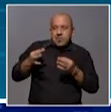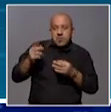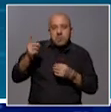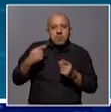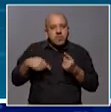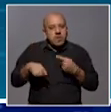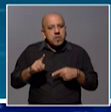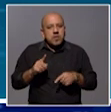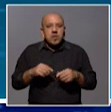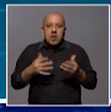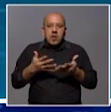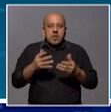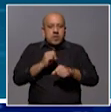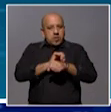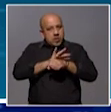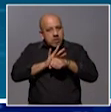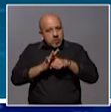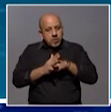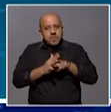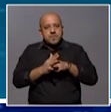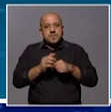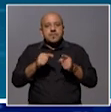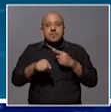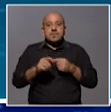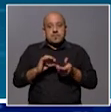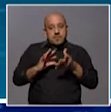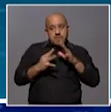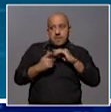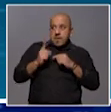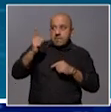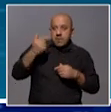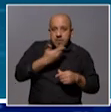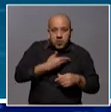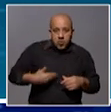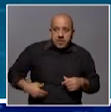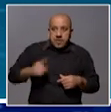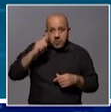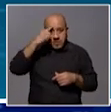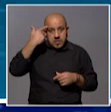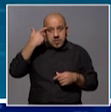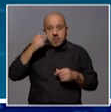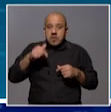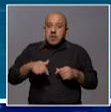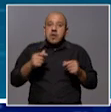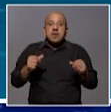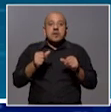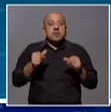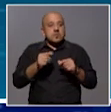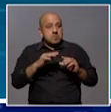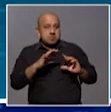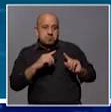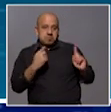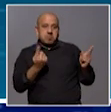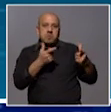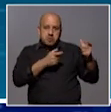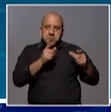la pandemia y la y la forma en cómo el gobierno enfocó la pandemia genera este efecto de que la luna de